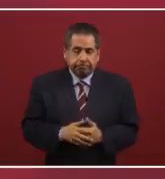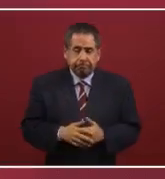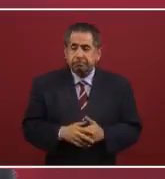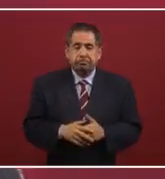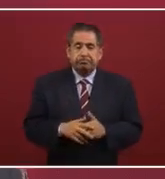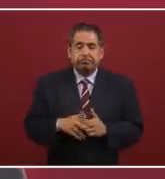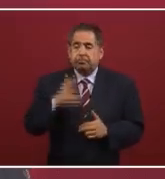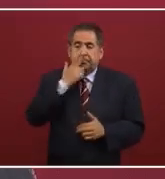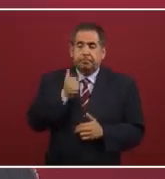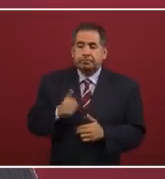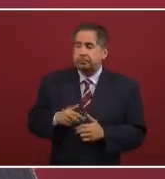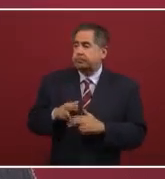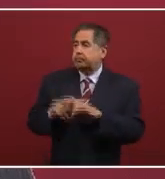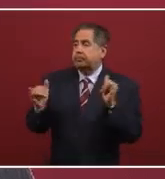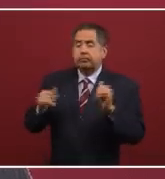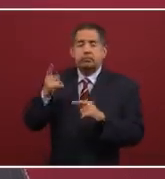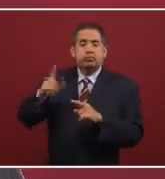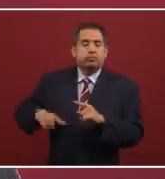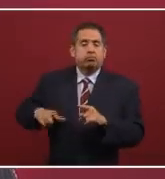ningún modelo funciona,